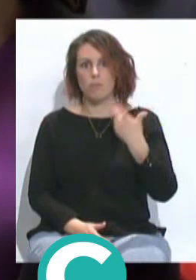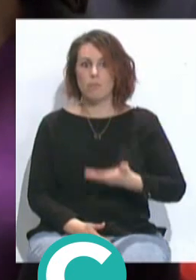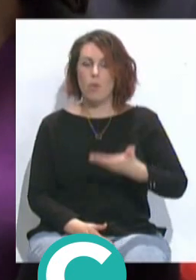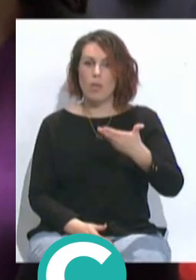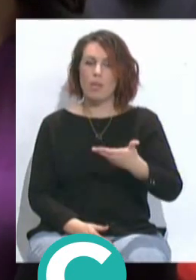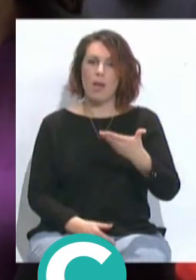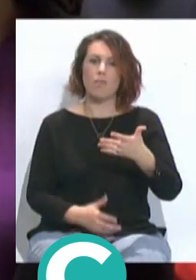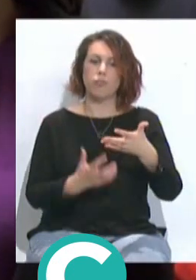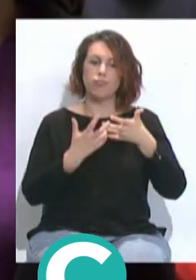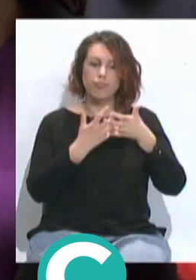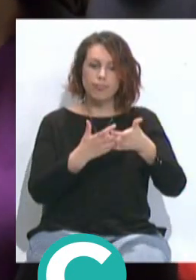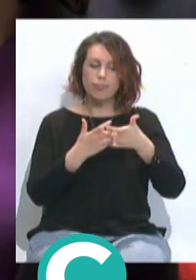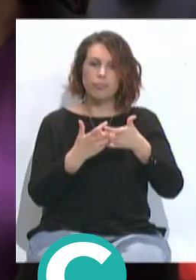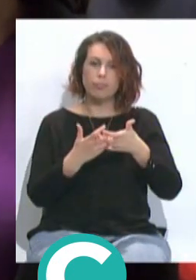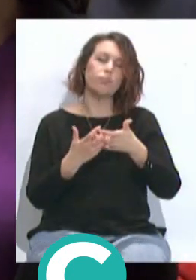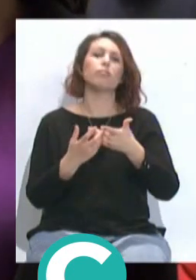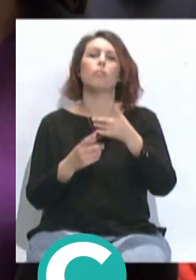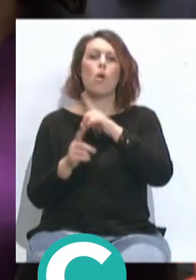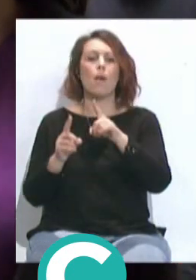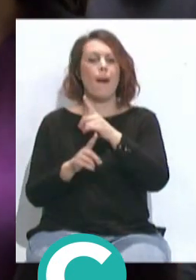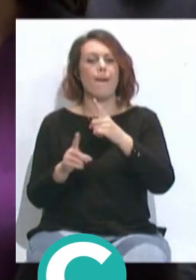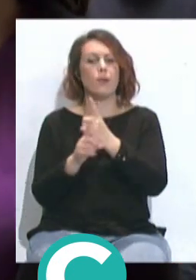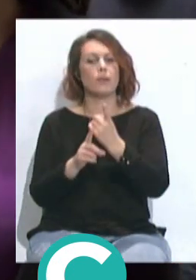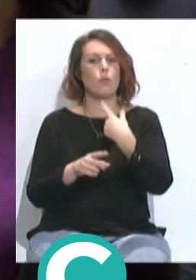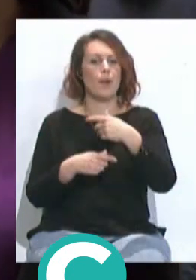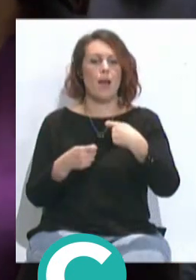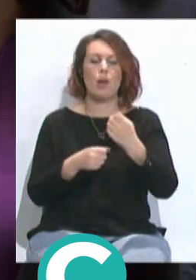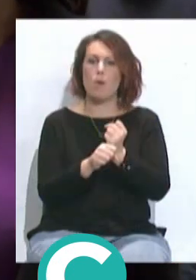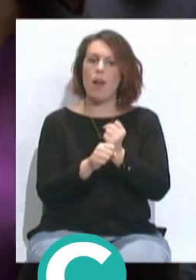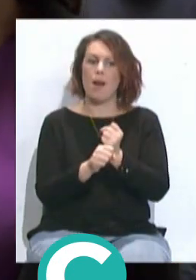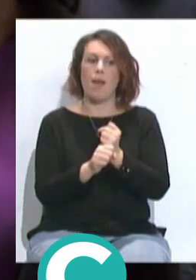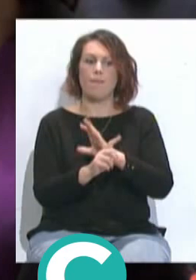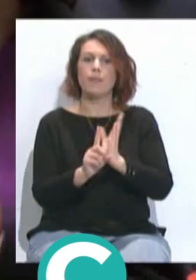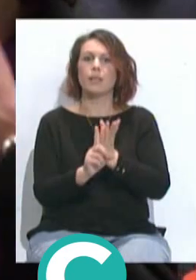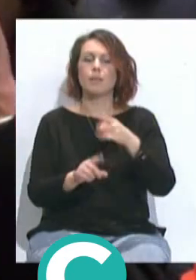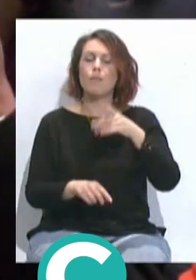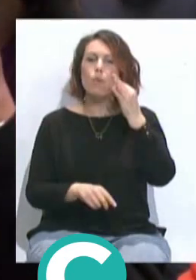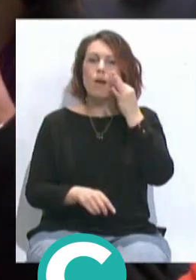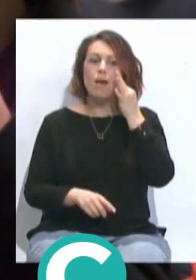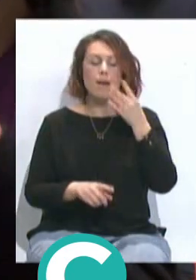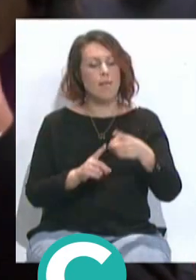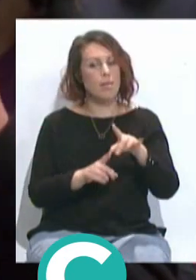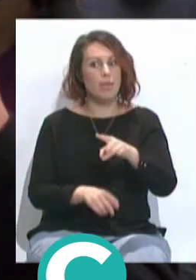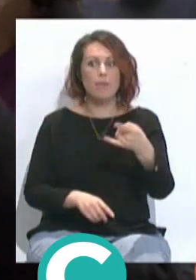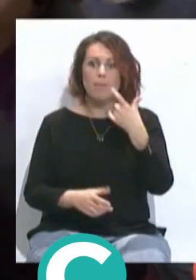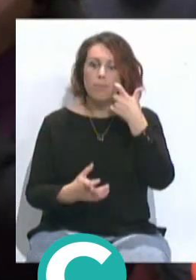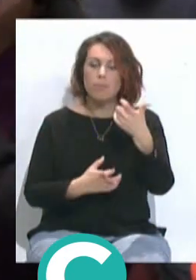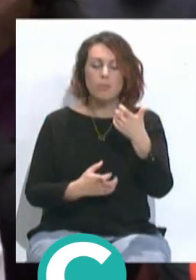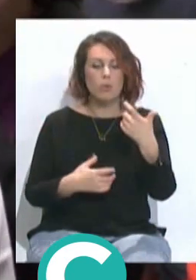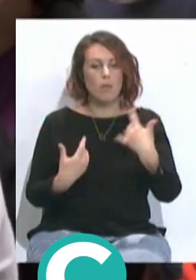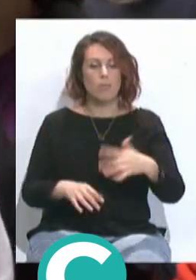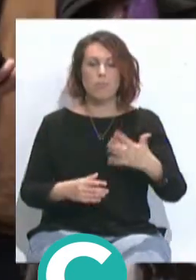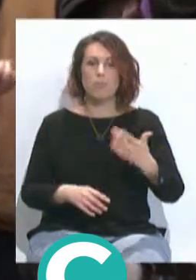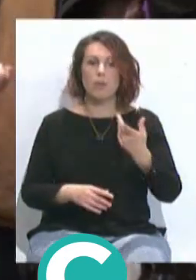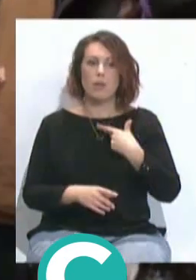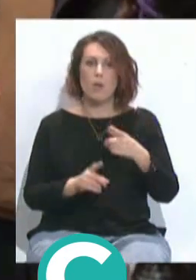importancia de combatir y de luchar contra esta lacra que acasó a nuestro mercado laboral, pero que en las mujeres se ceba y se nota de forma mucho más flagrante